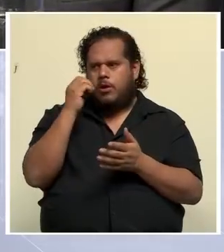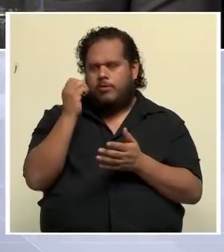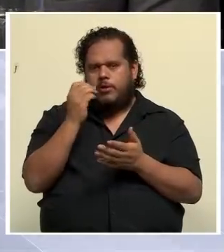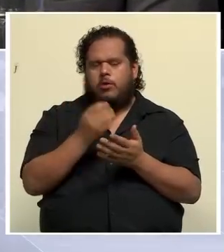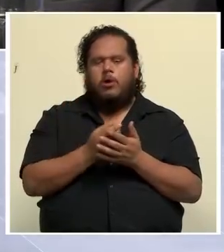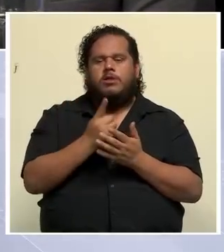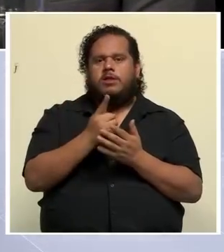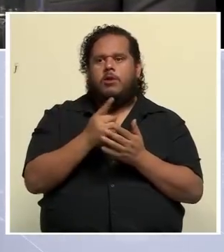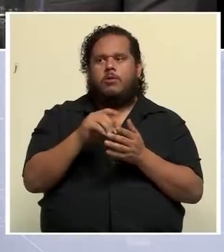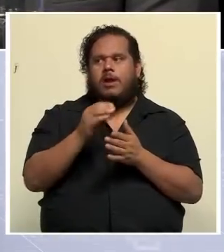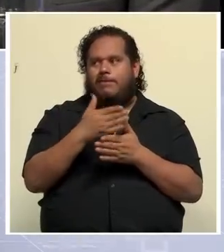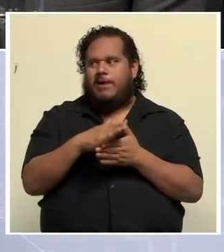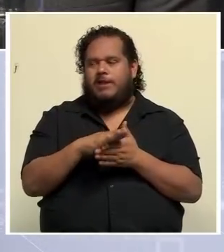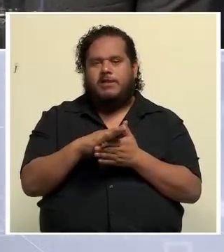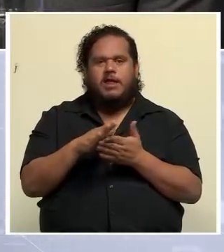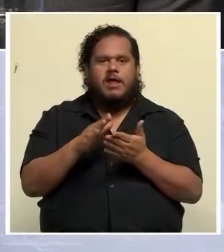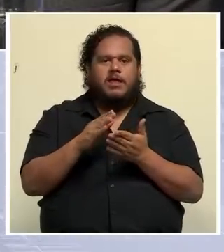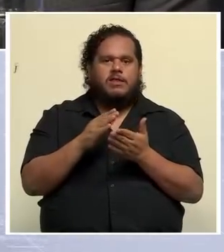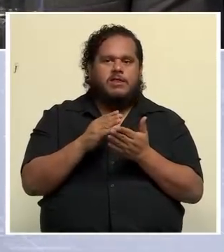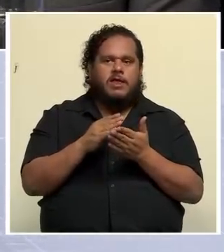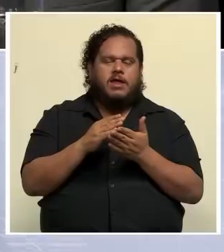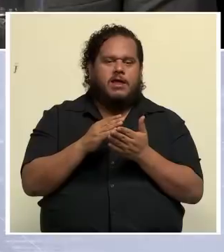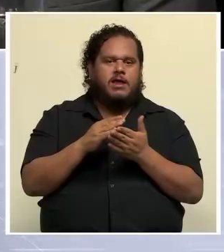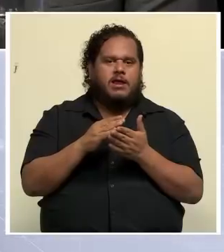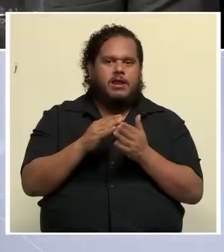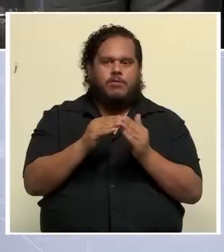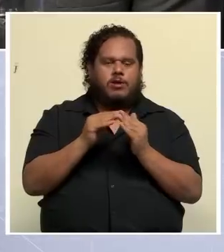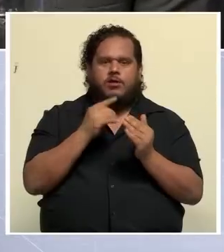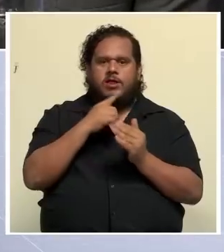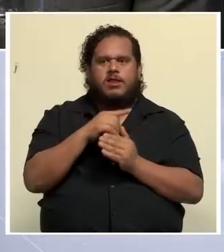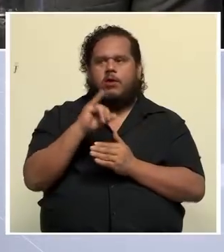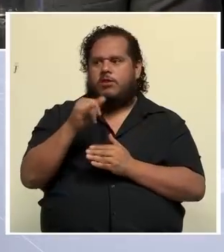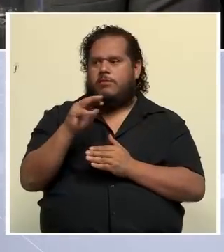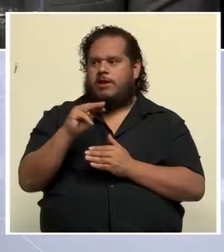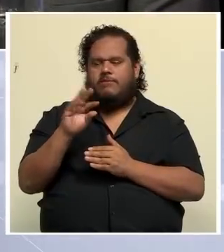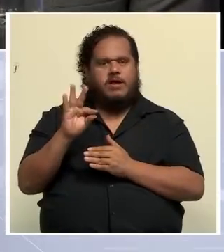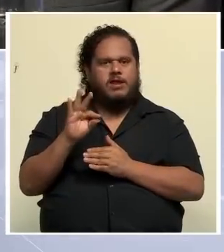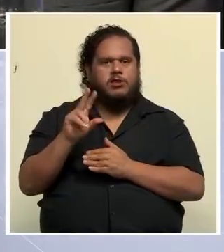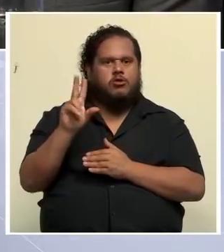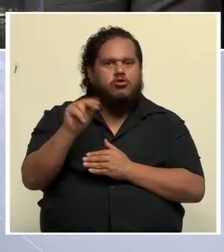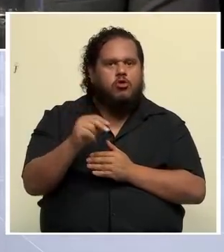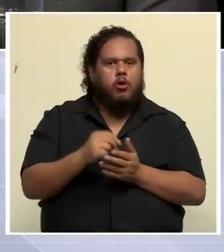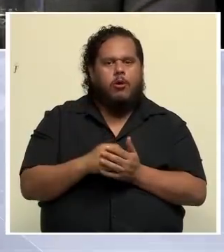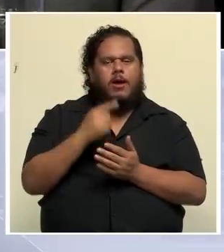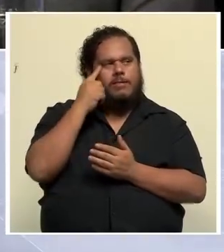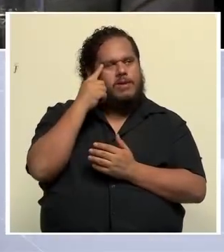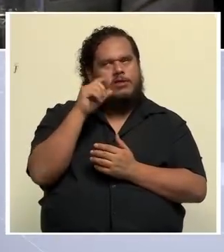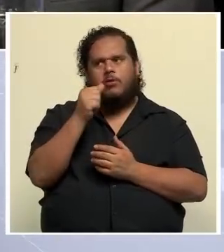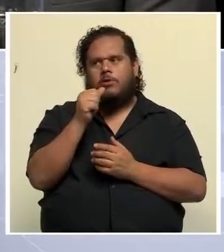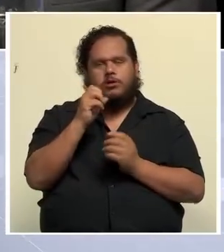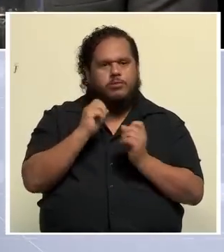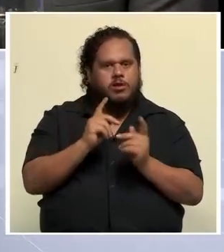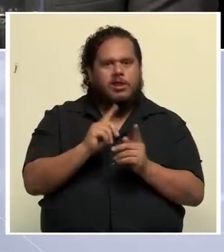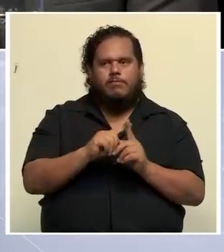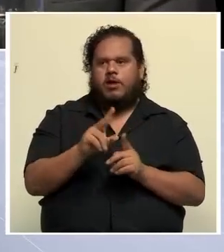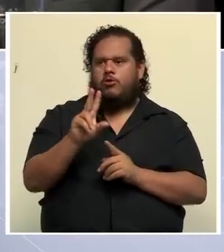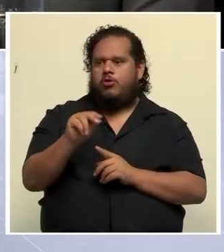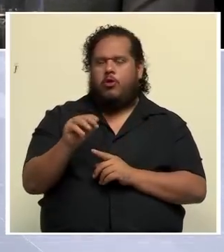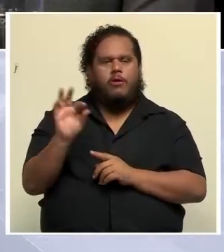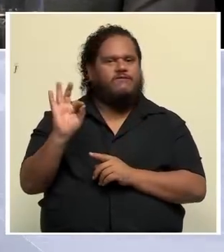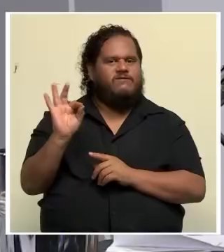población que dice, don José María Figueres, no, estoy indeciso, pienso otras opciones, pero no